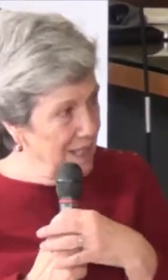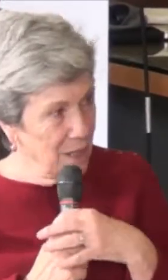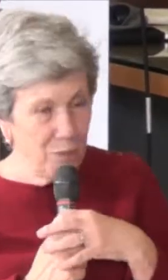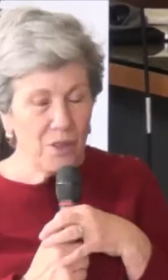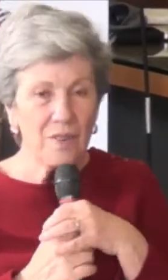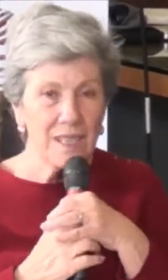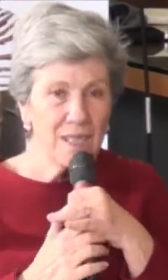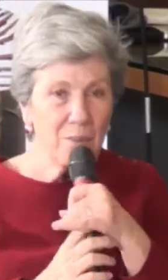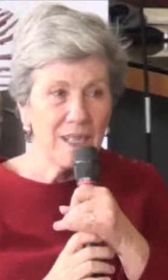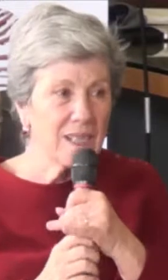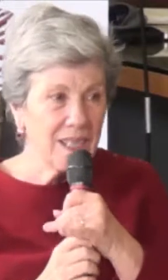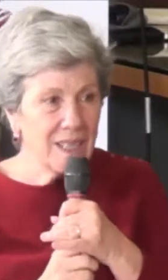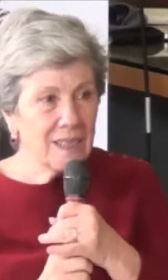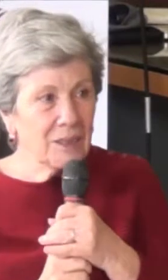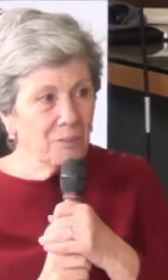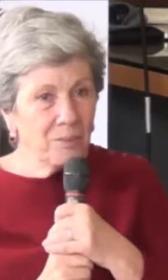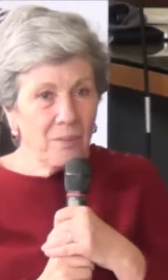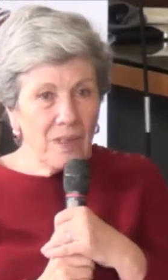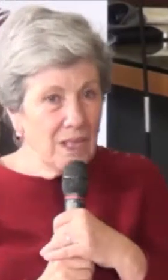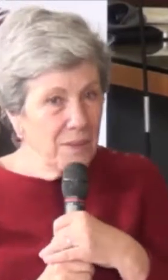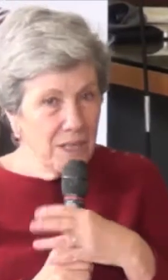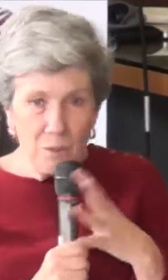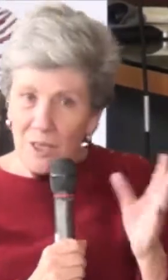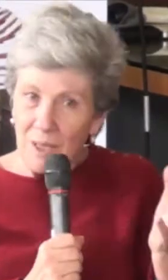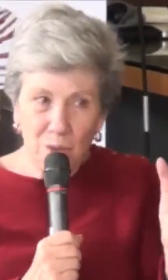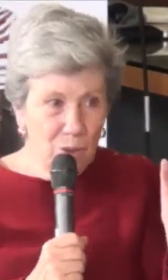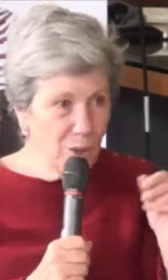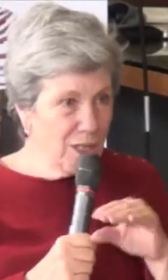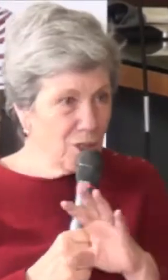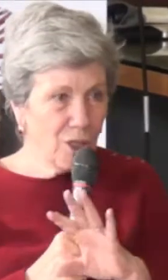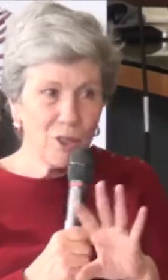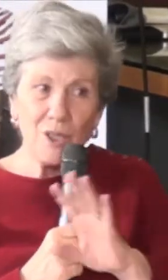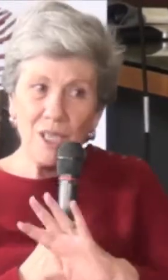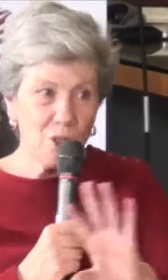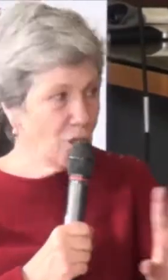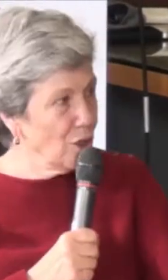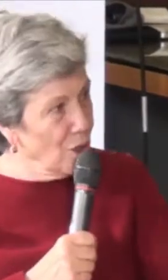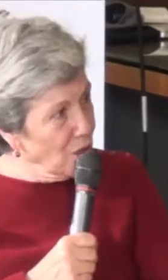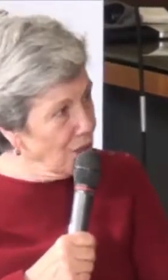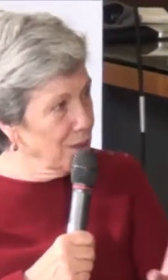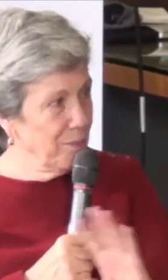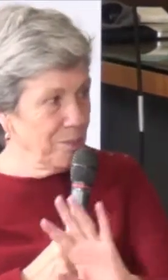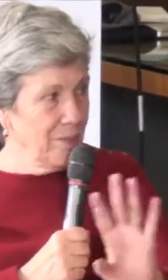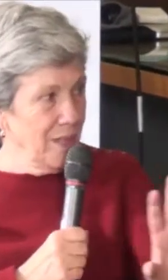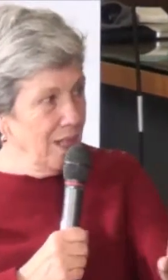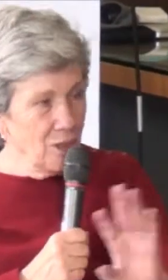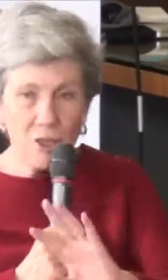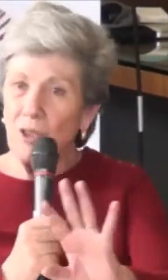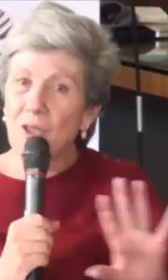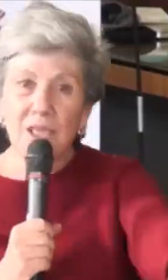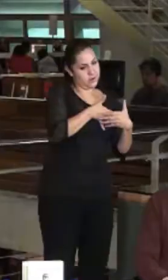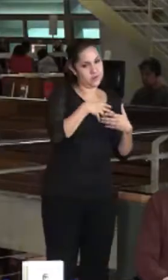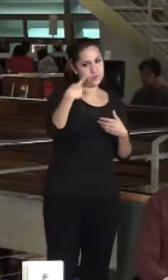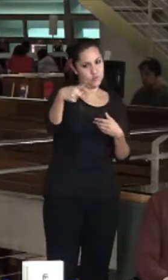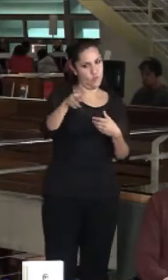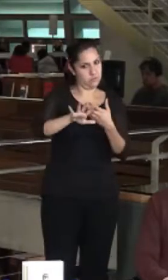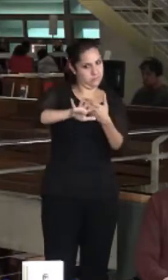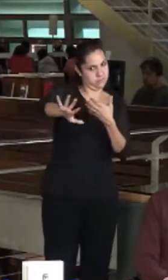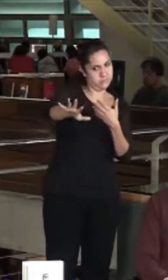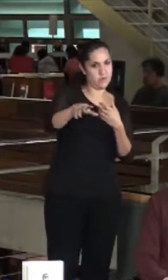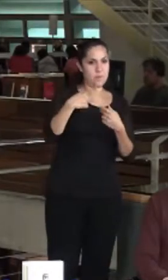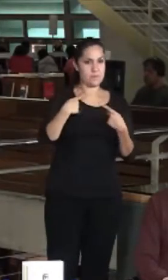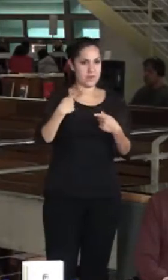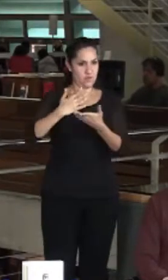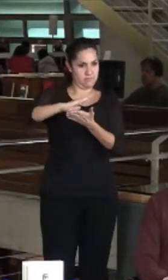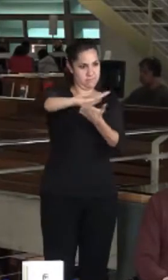y que muy fácilmente dividimos el mundo en nosotros y los otros y los otros que se vayan a un